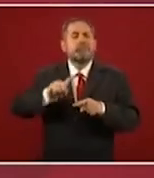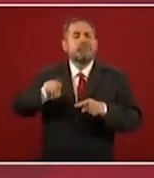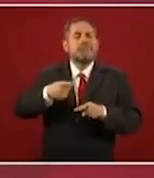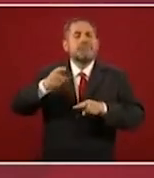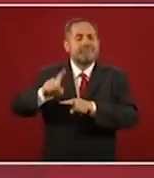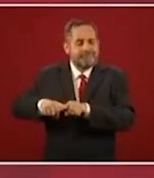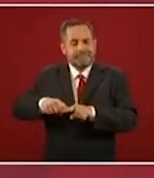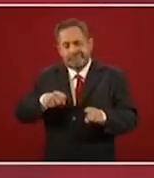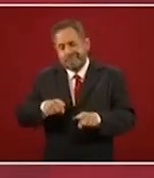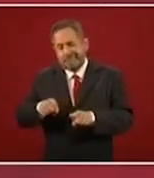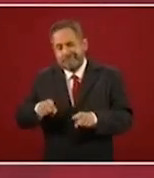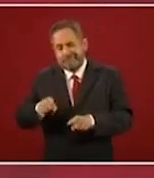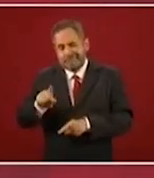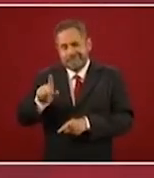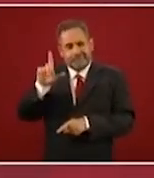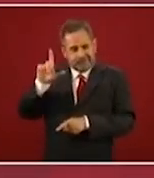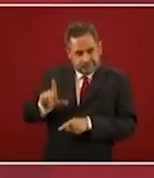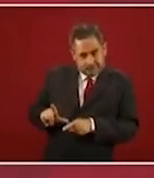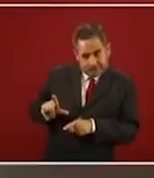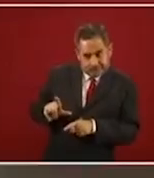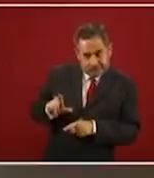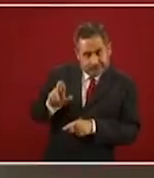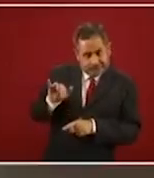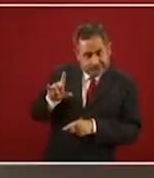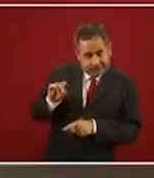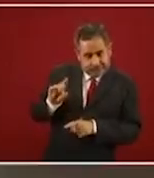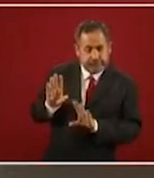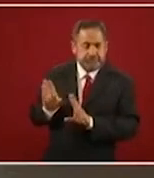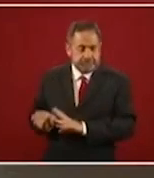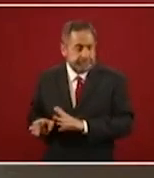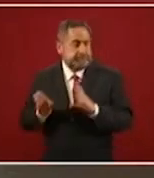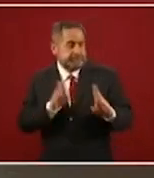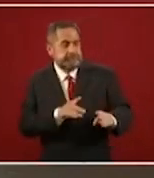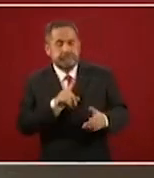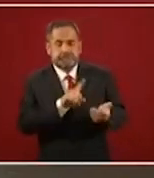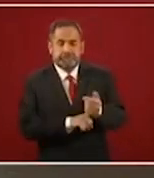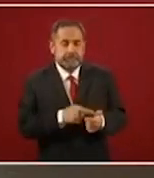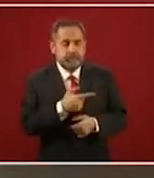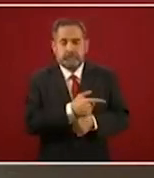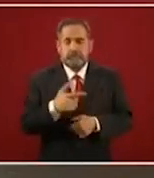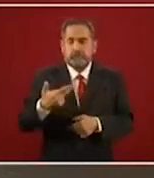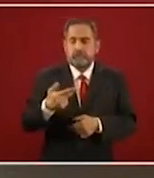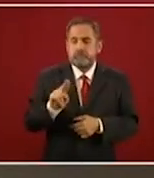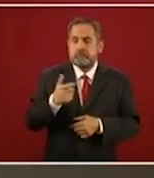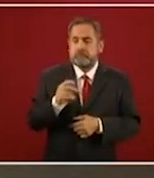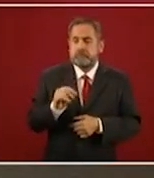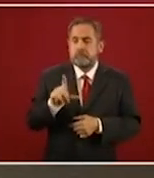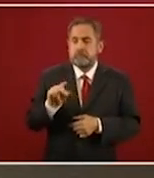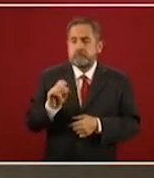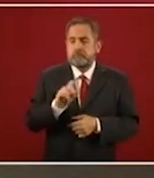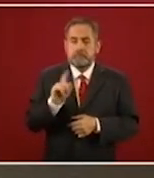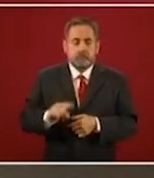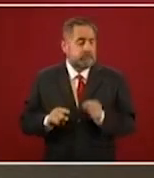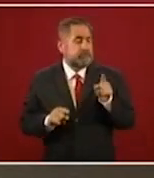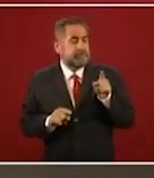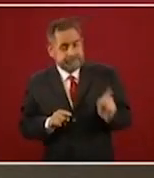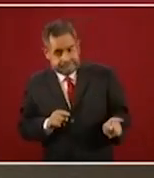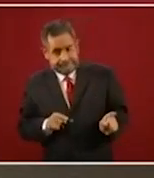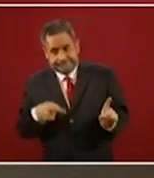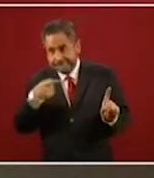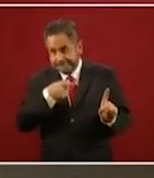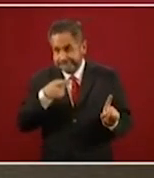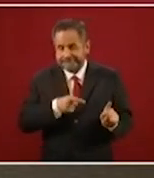precios de los combustibles el doctor hugo lópez gatell va a ser